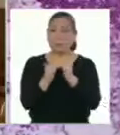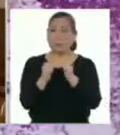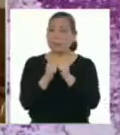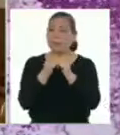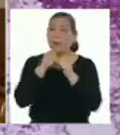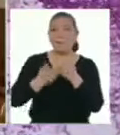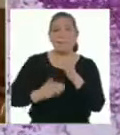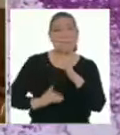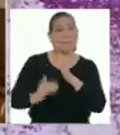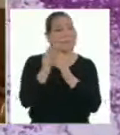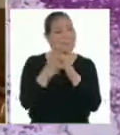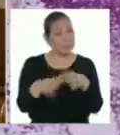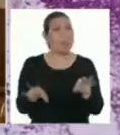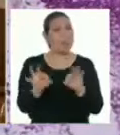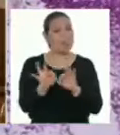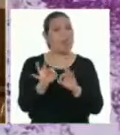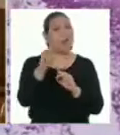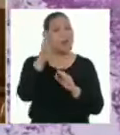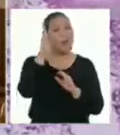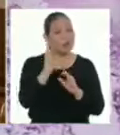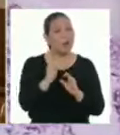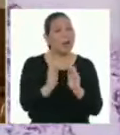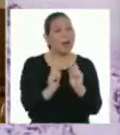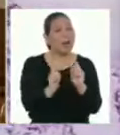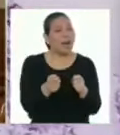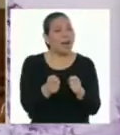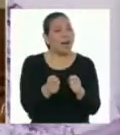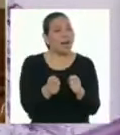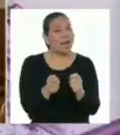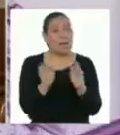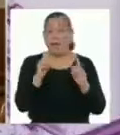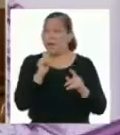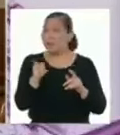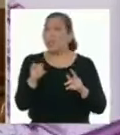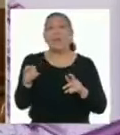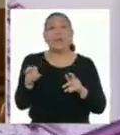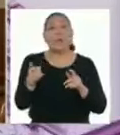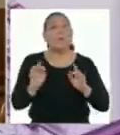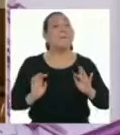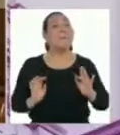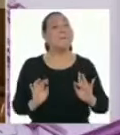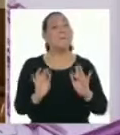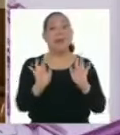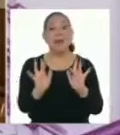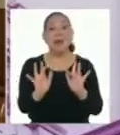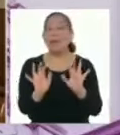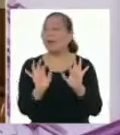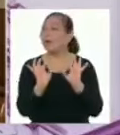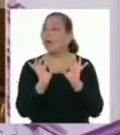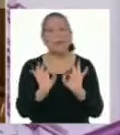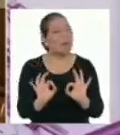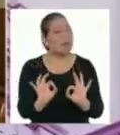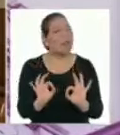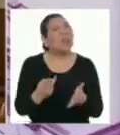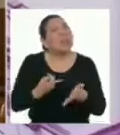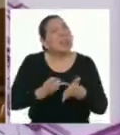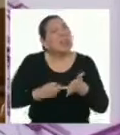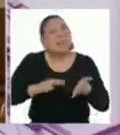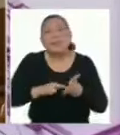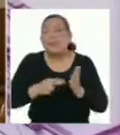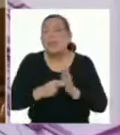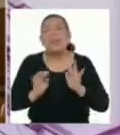angular. Es el Señor que lo ha hecho. Ha sido un milagro patente. ¿En qué